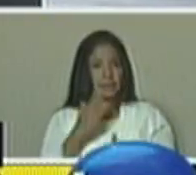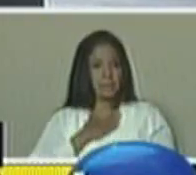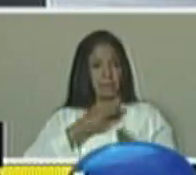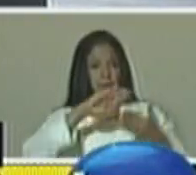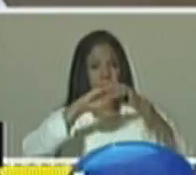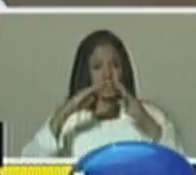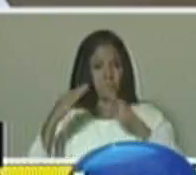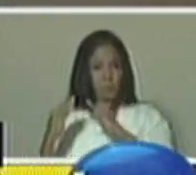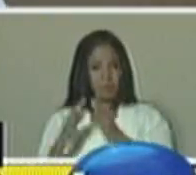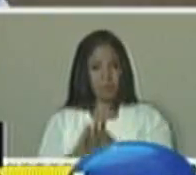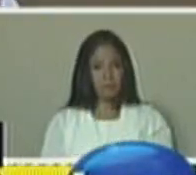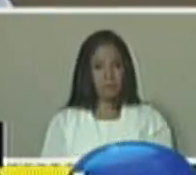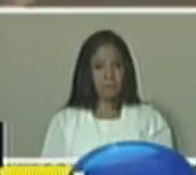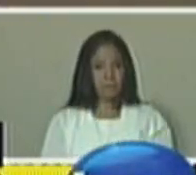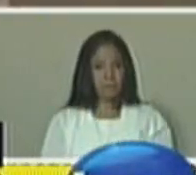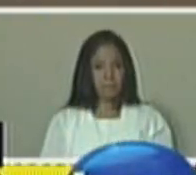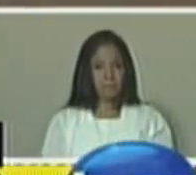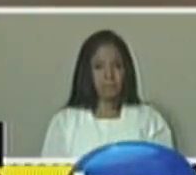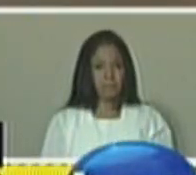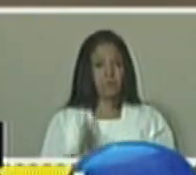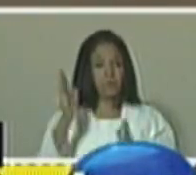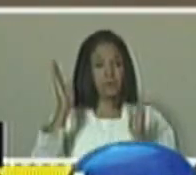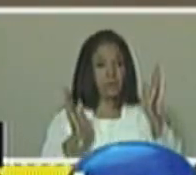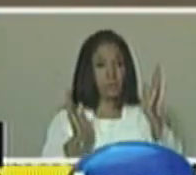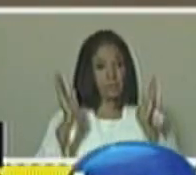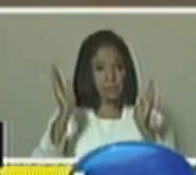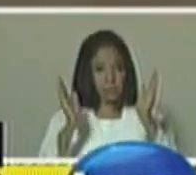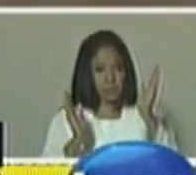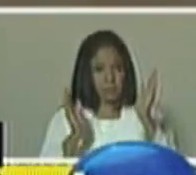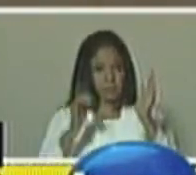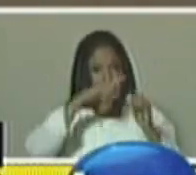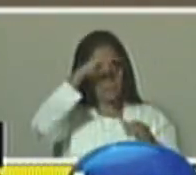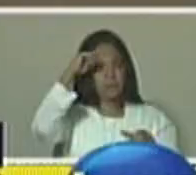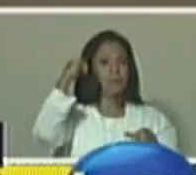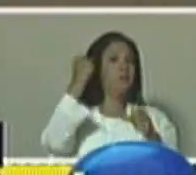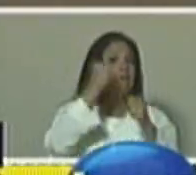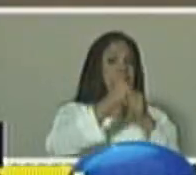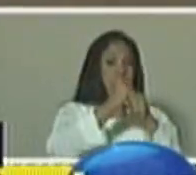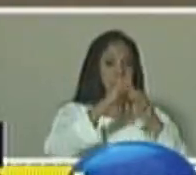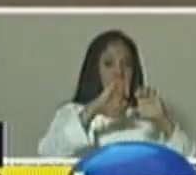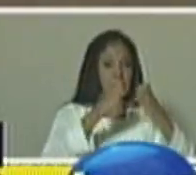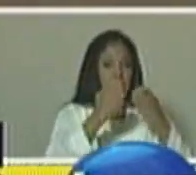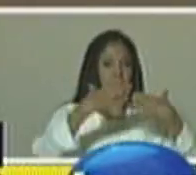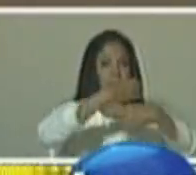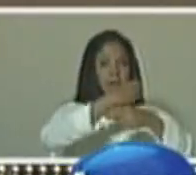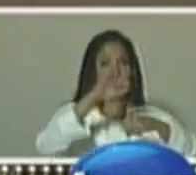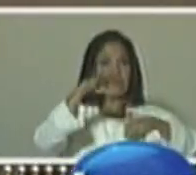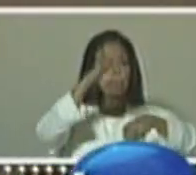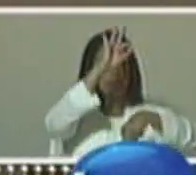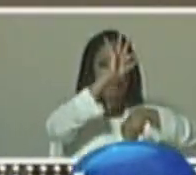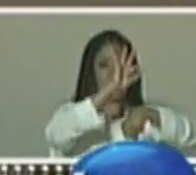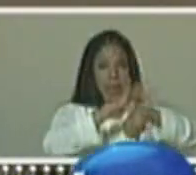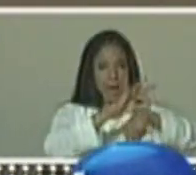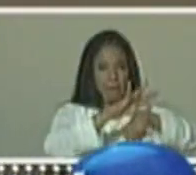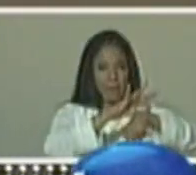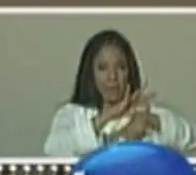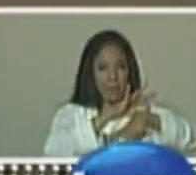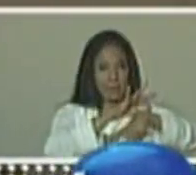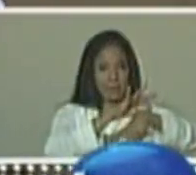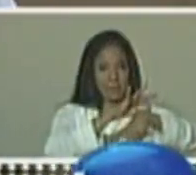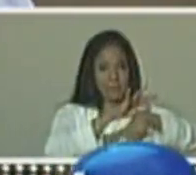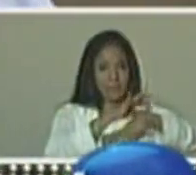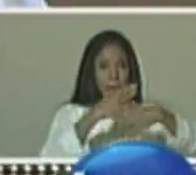comunidad, lo voy a comparar con el trabajo en equipo que realizan las abejas en su panal para producir